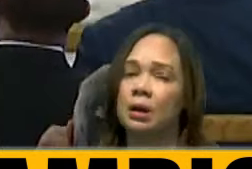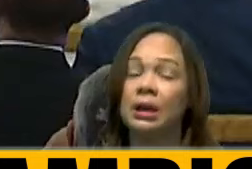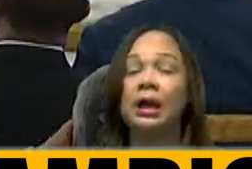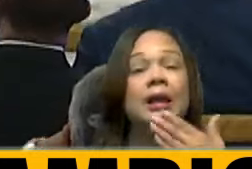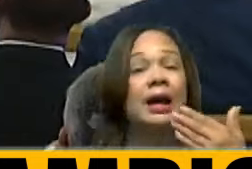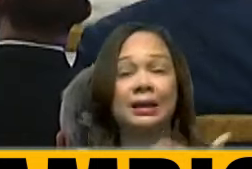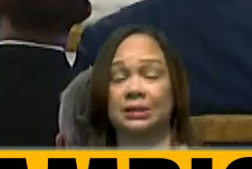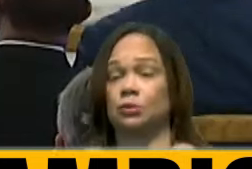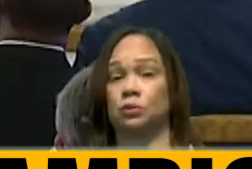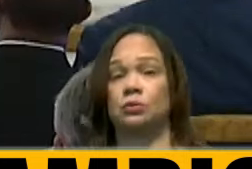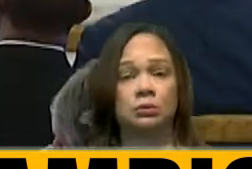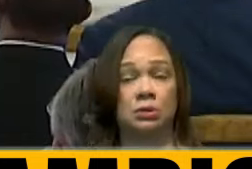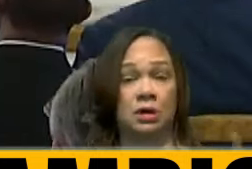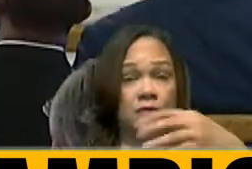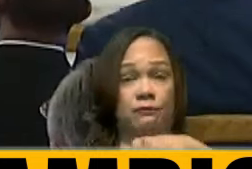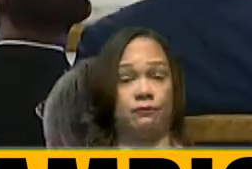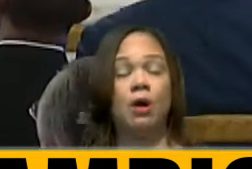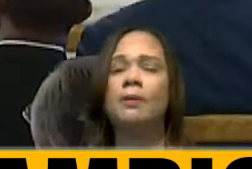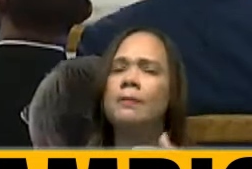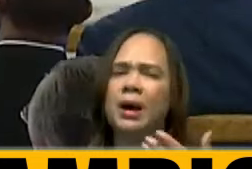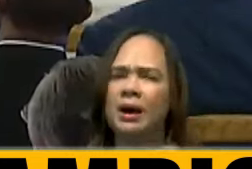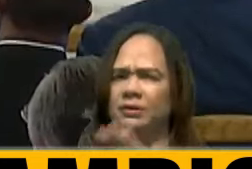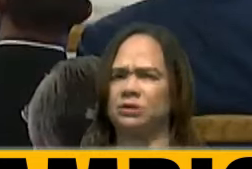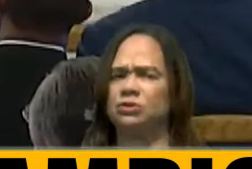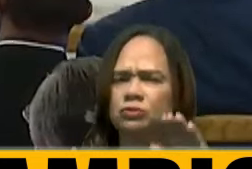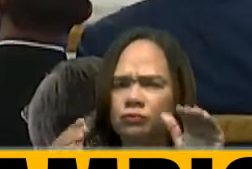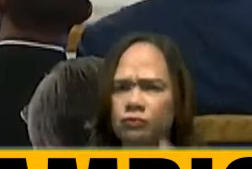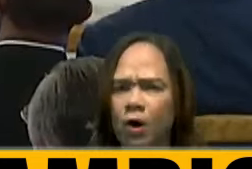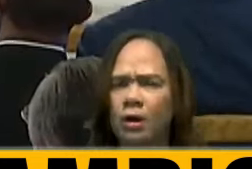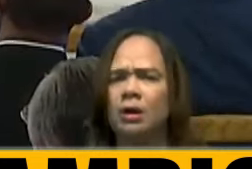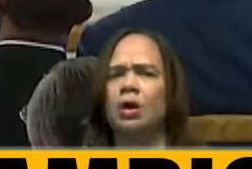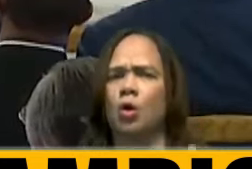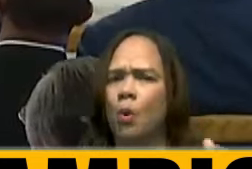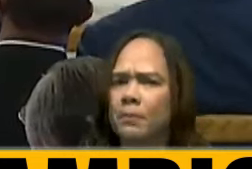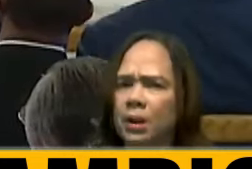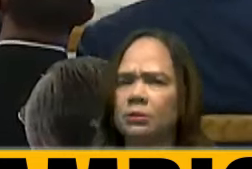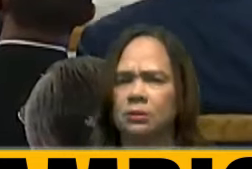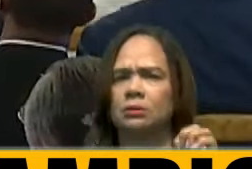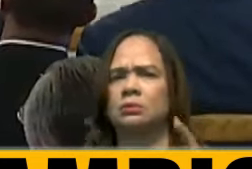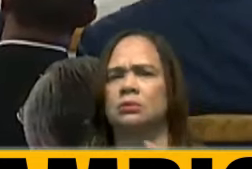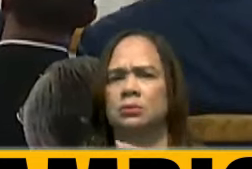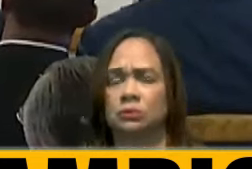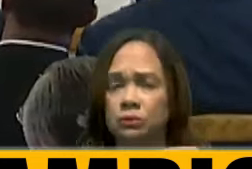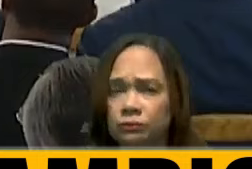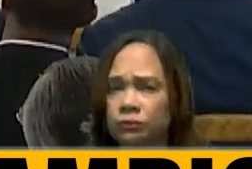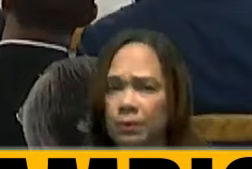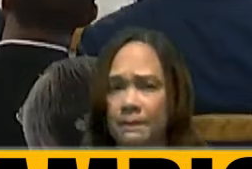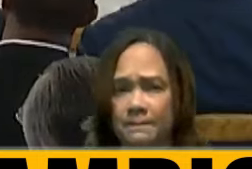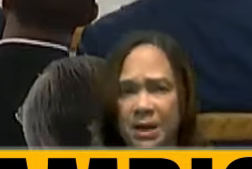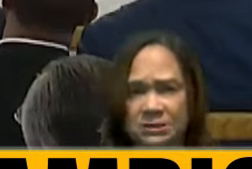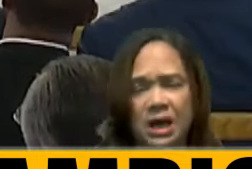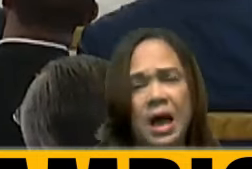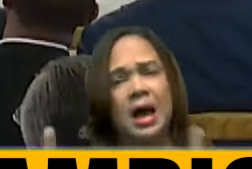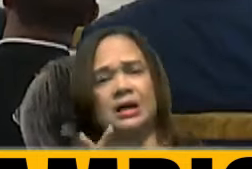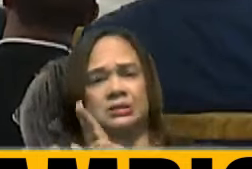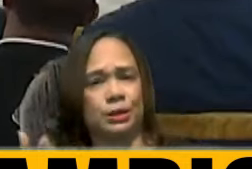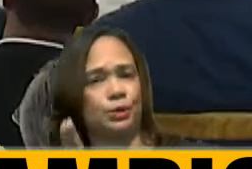educativa la fusión facilitará un enfoque integral de la educación desde la formación básica hasta la